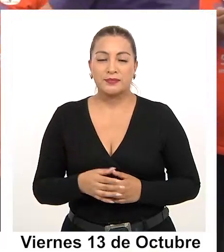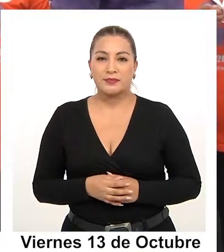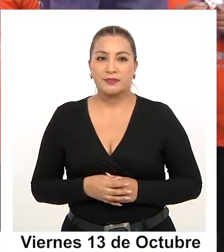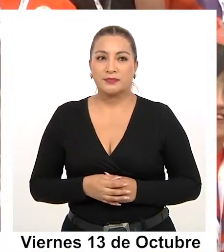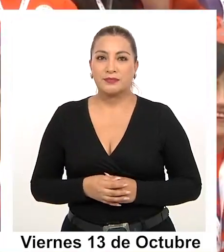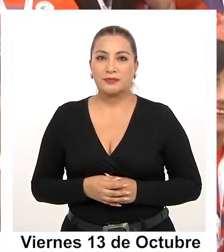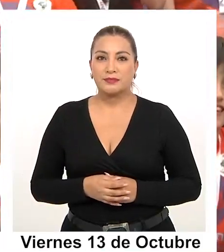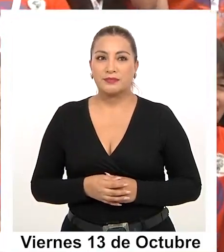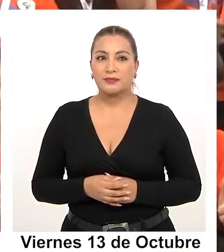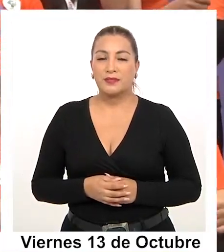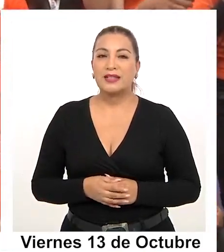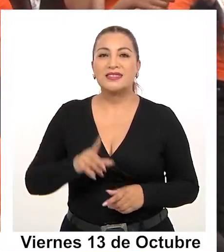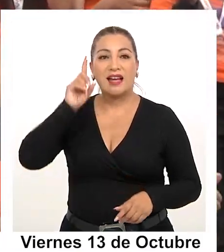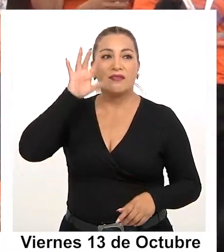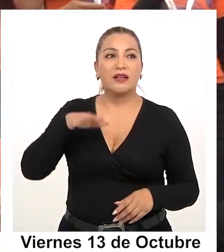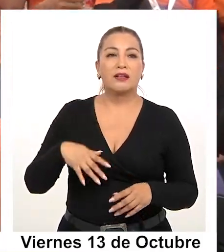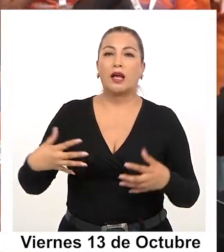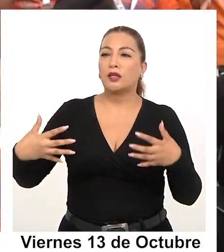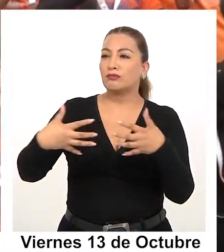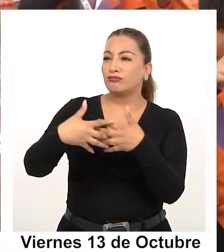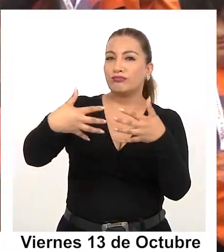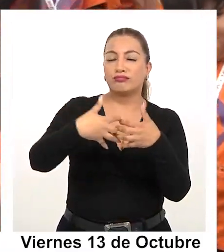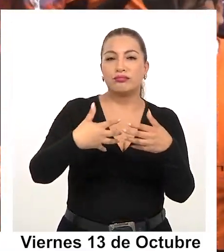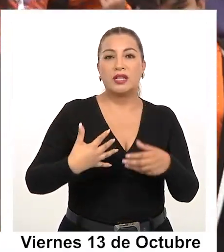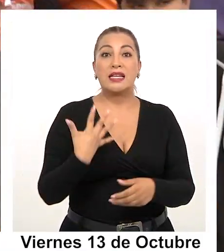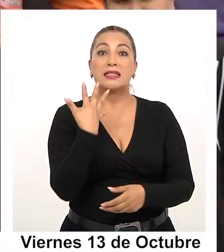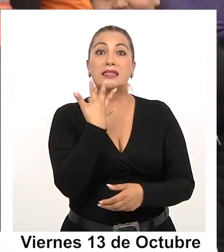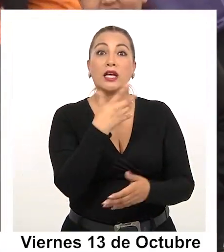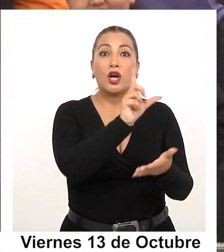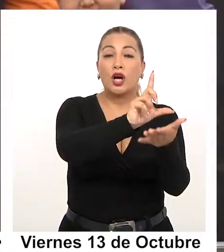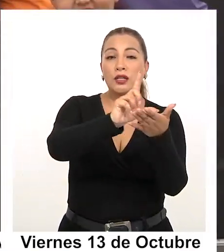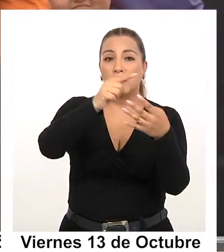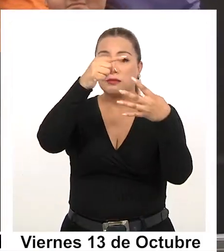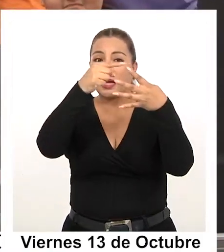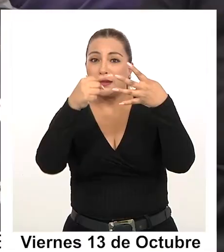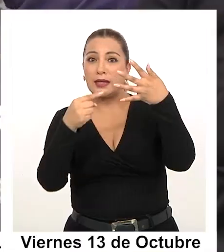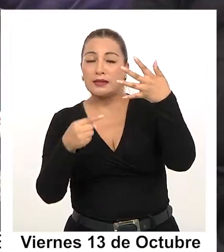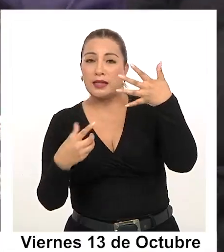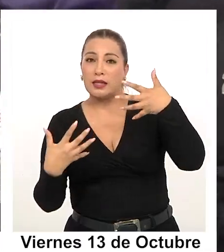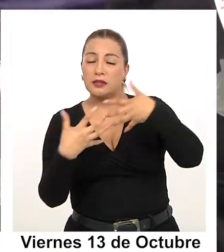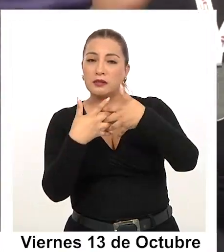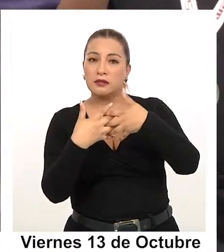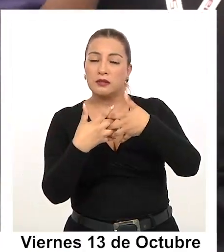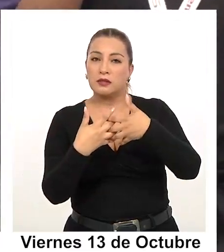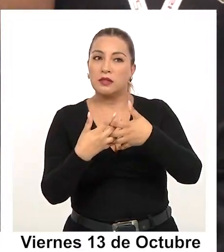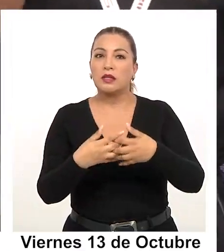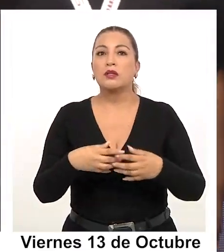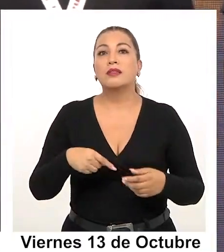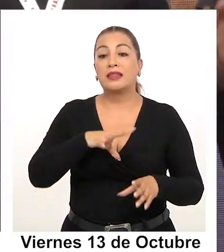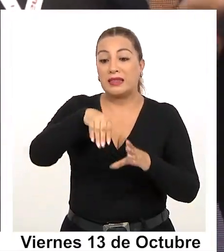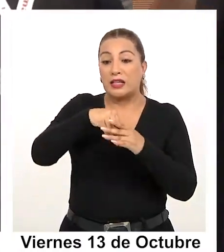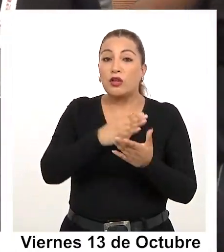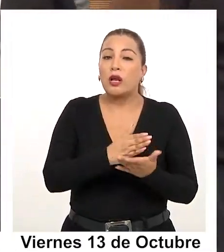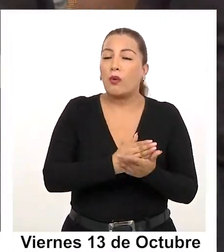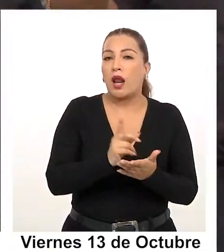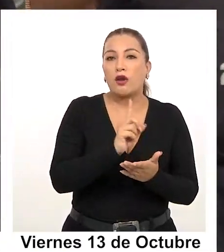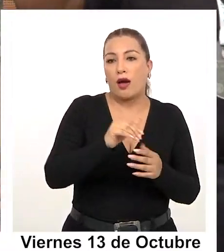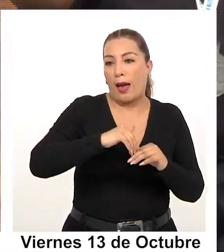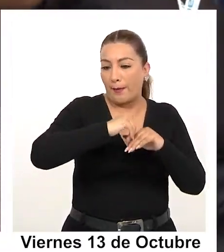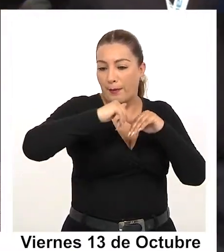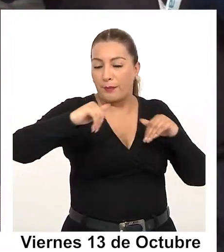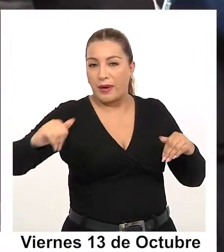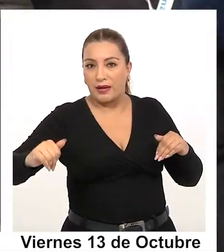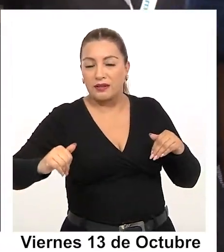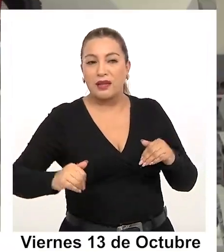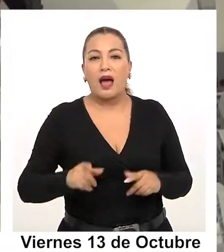es STEM, ya, en donde se articulan 5 áreas y no necesariamente con el currículum de la escuela, sino que en virtud de